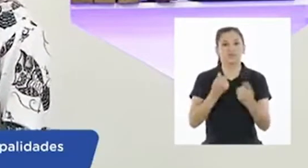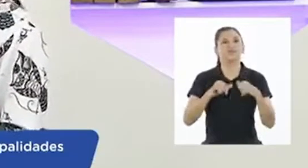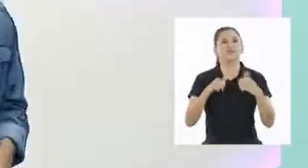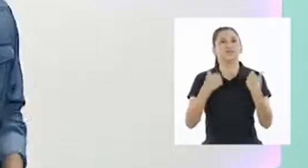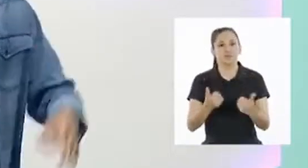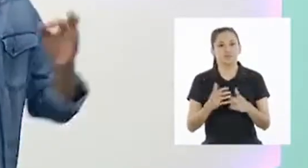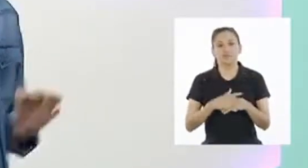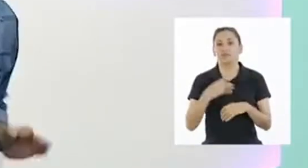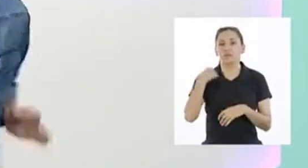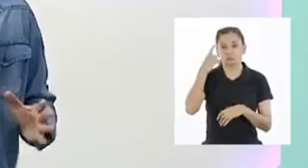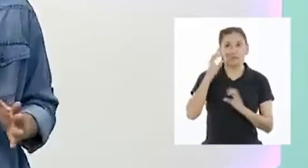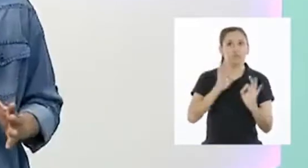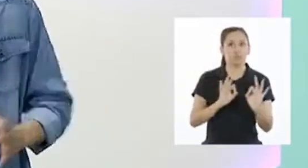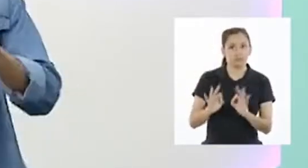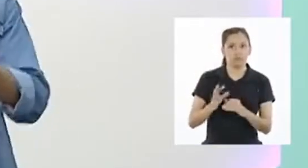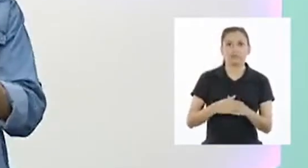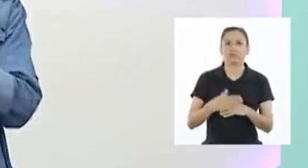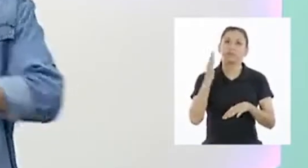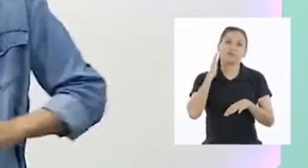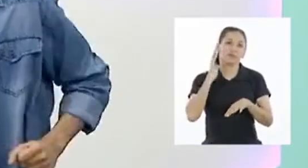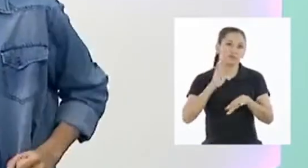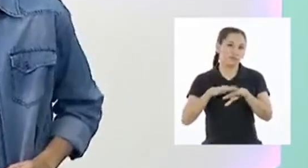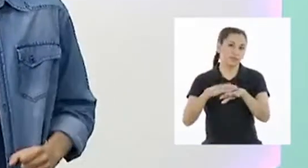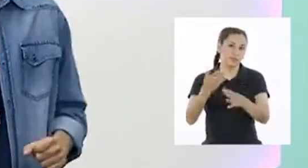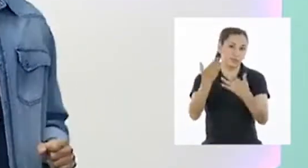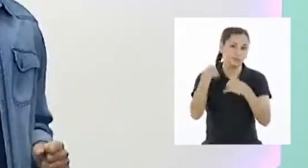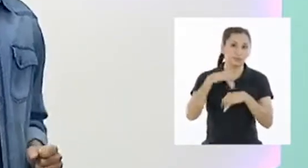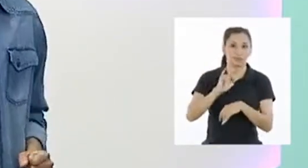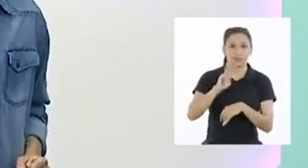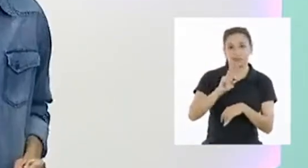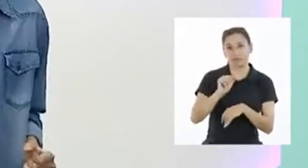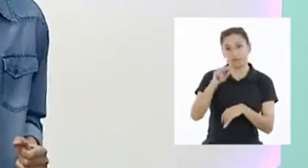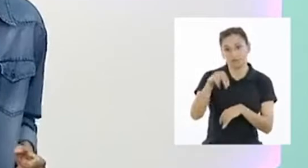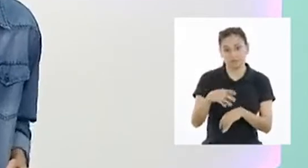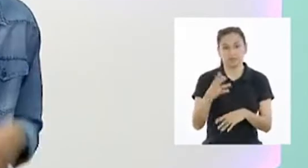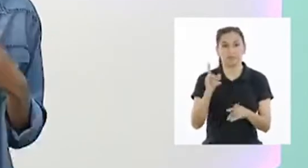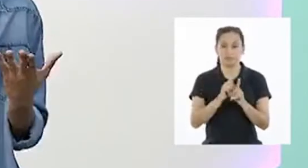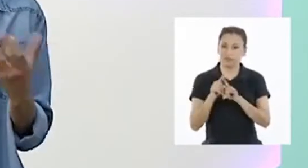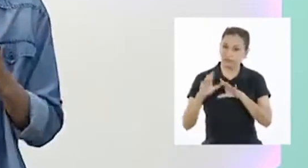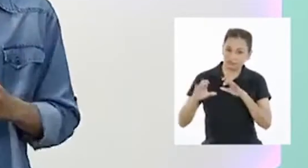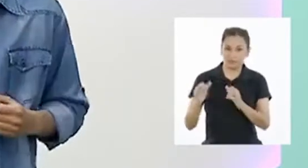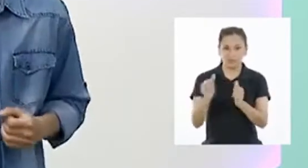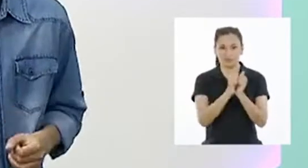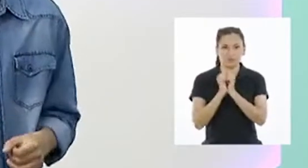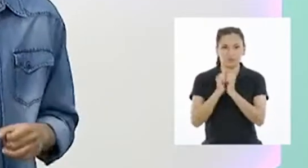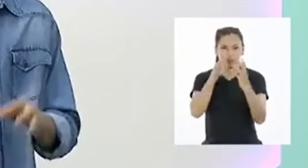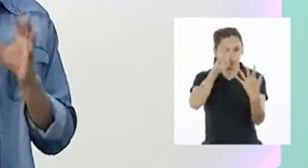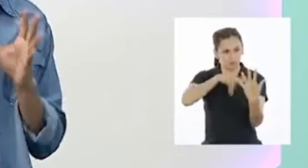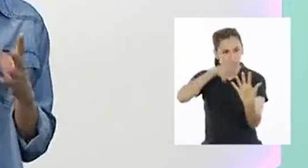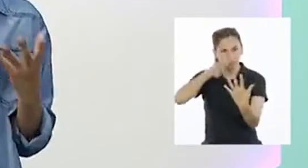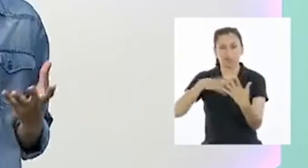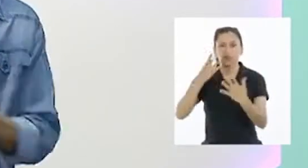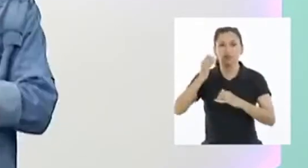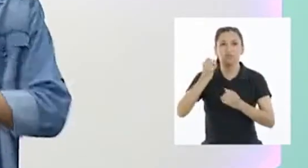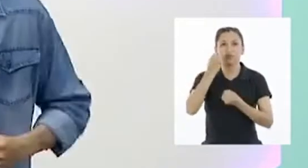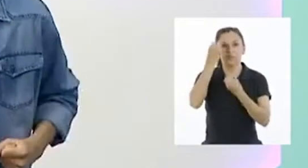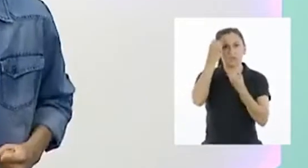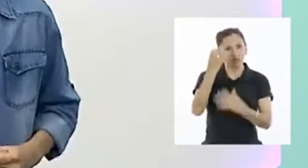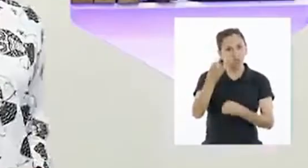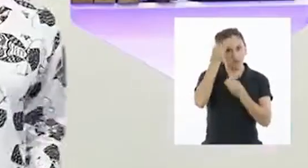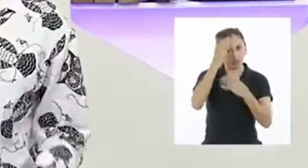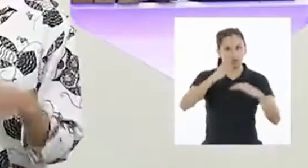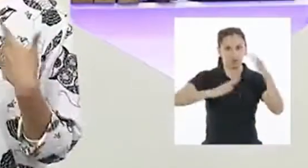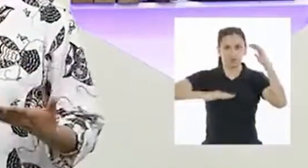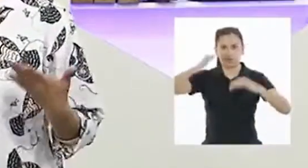te parece? Me parece genial. Llamemos al profesor Iván Figueroa y revisemos juntos los datos que tenemos sobre seguridad